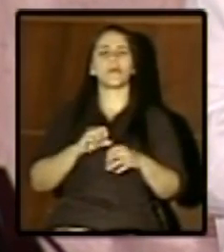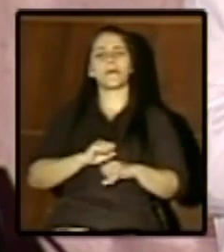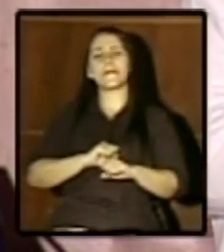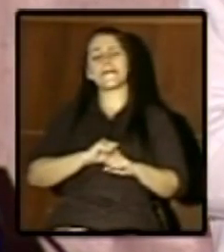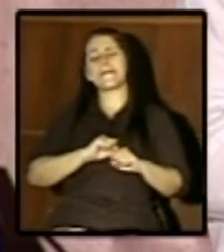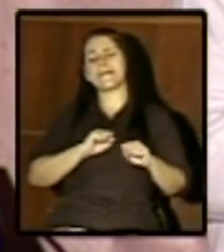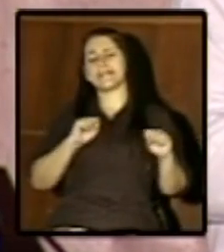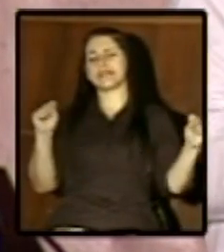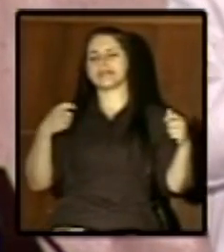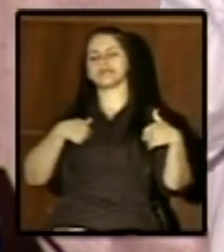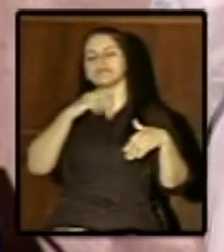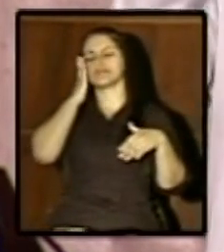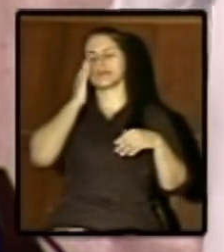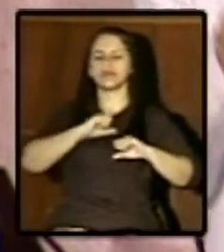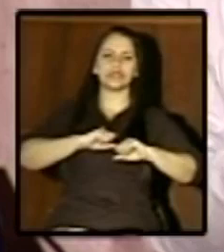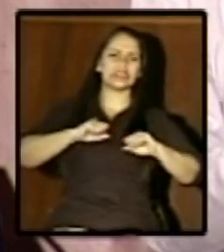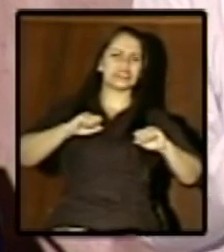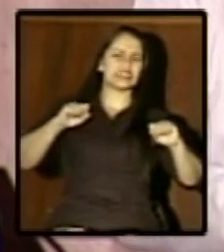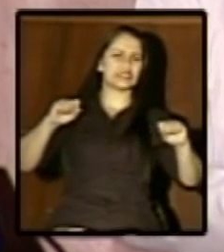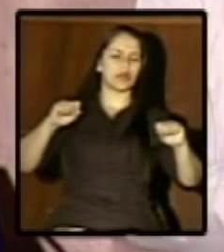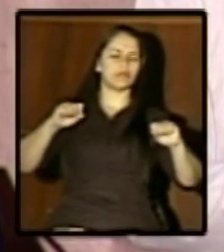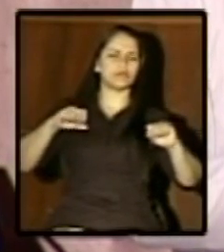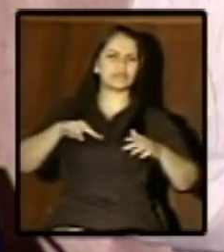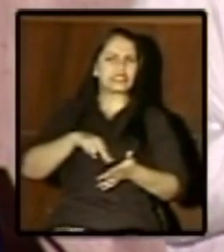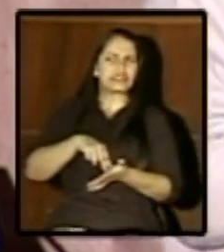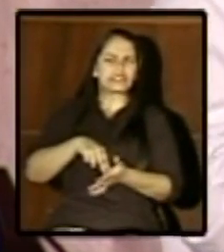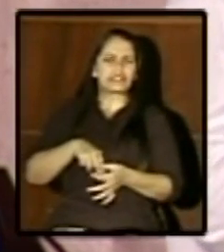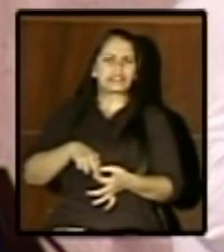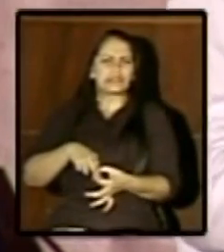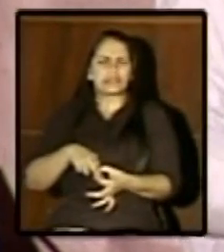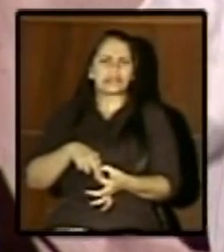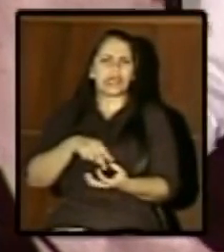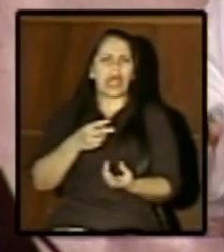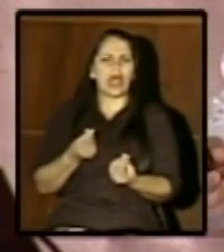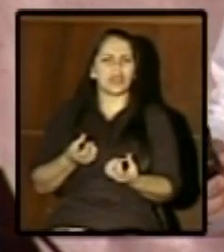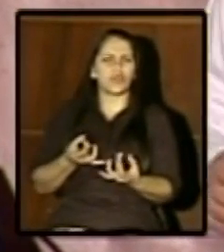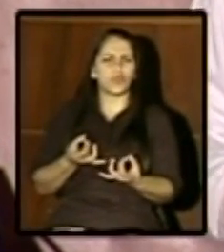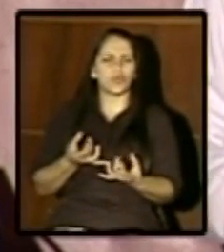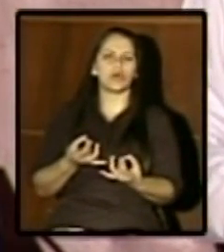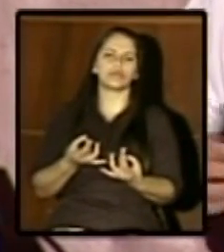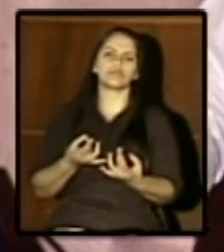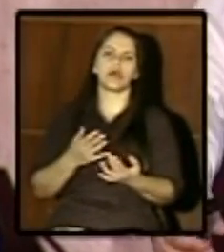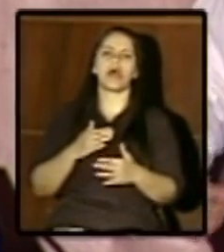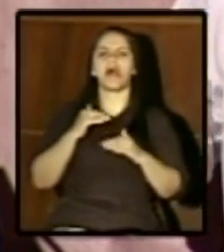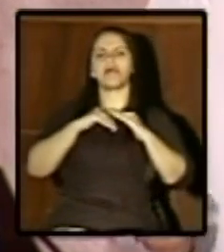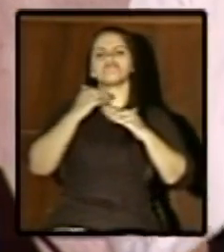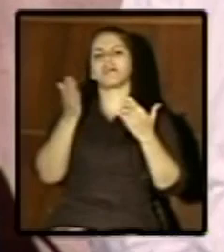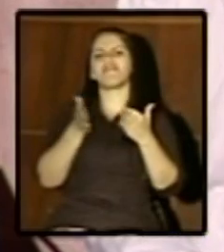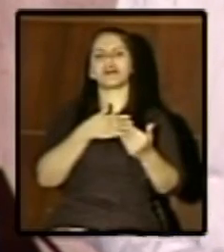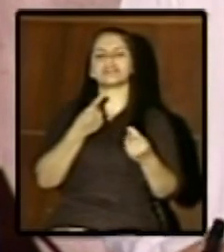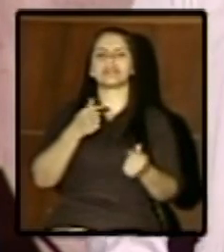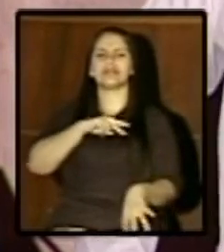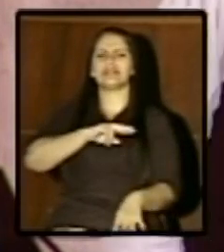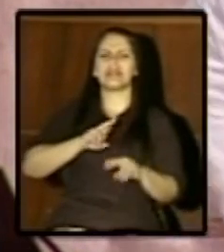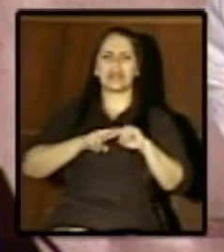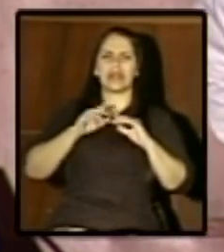bien. La rigidez en las mañanas, y esto para diferenciarlo de la artritis, que yo ahorita quiero hacerles énfasis en eso, la rigidez en las mañanas